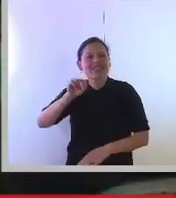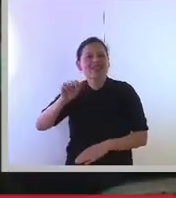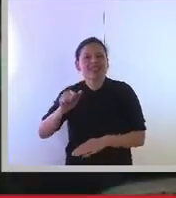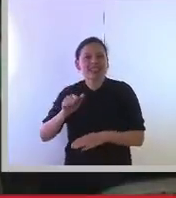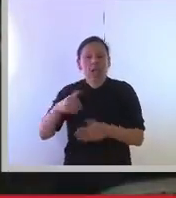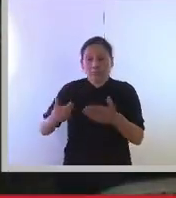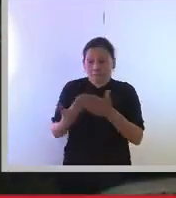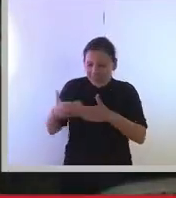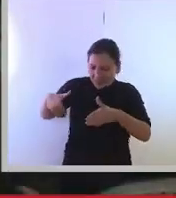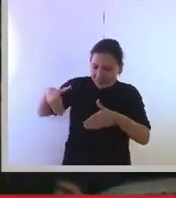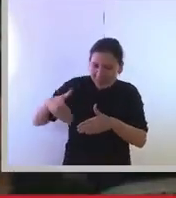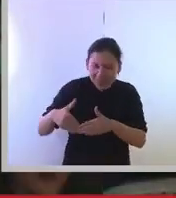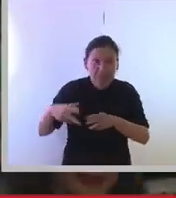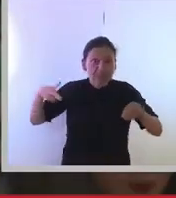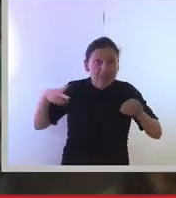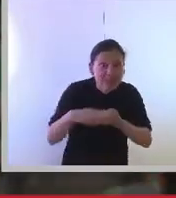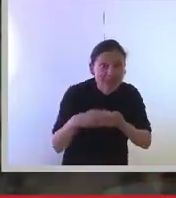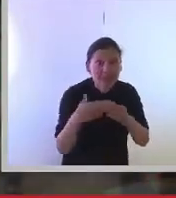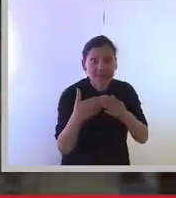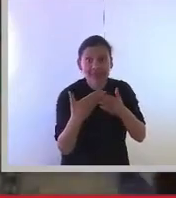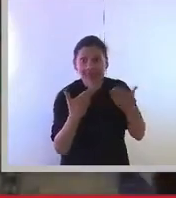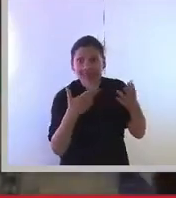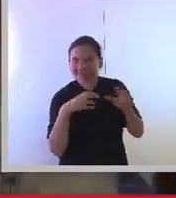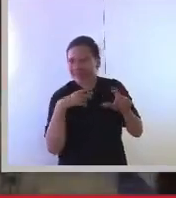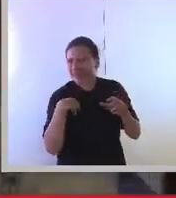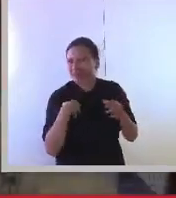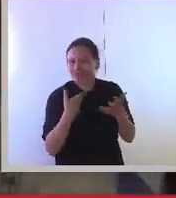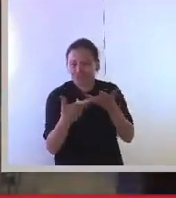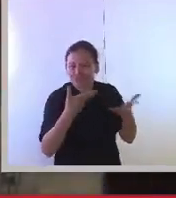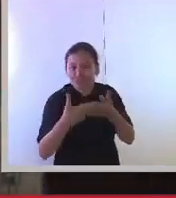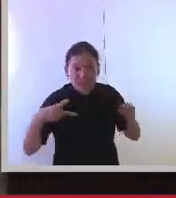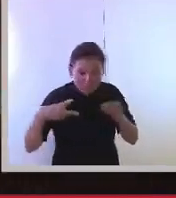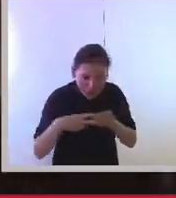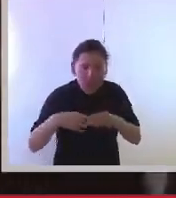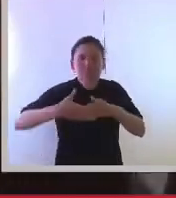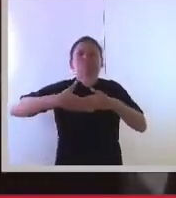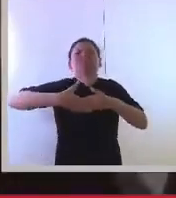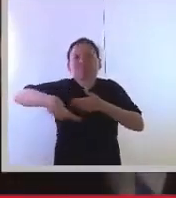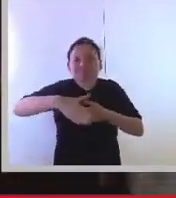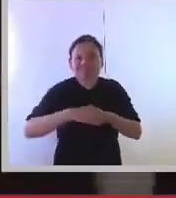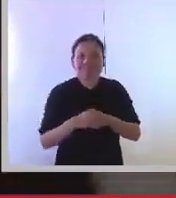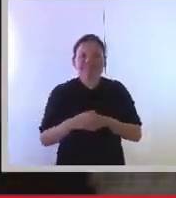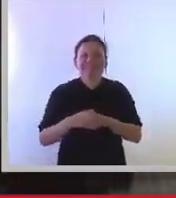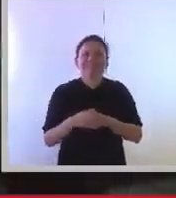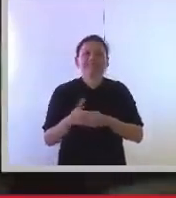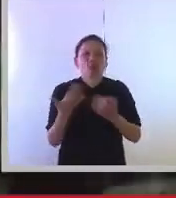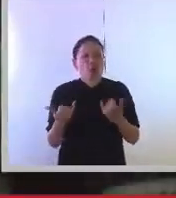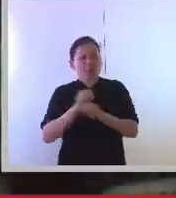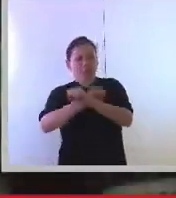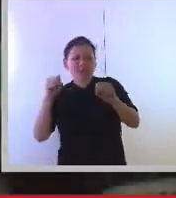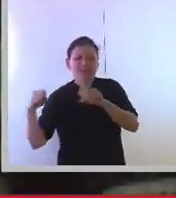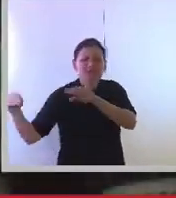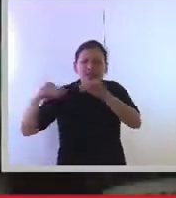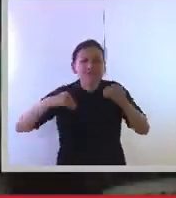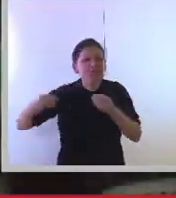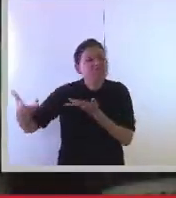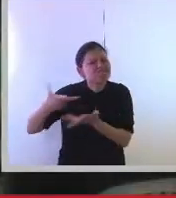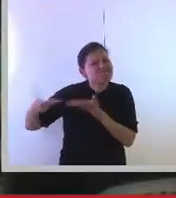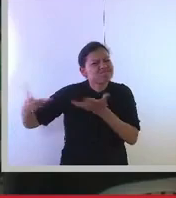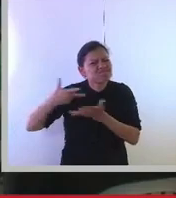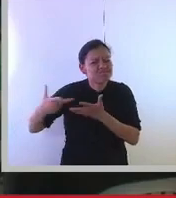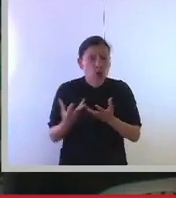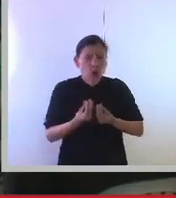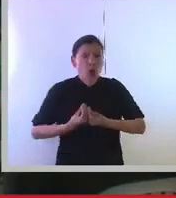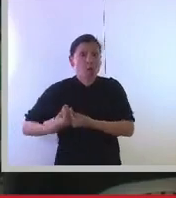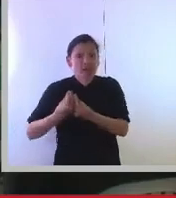adelante es donde terminó la charla. Esta mañana estábamos con ella y era muy triste que estábamos en una